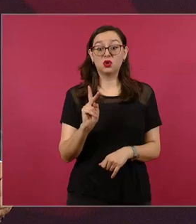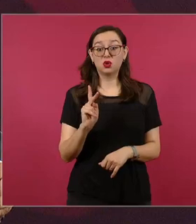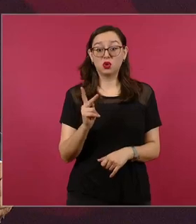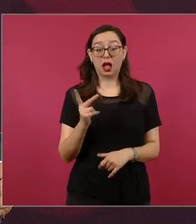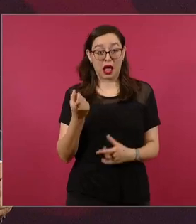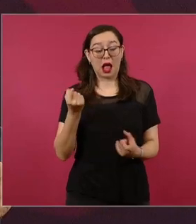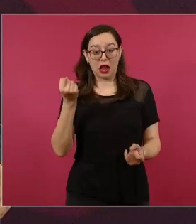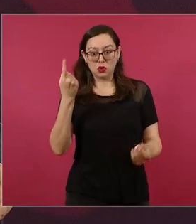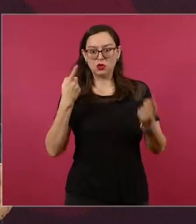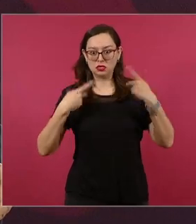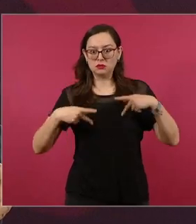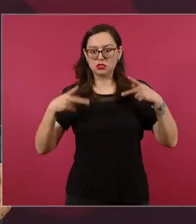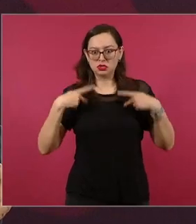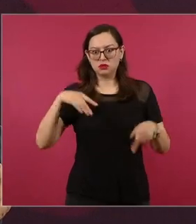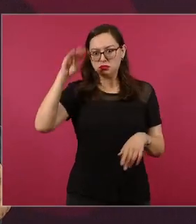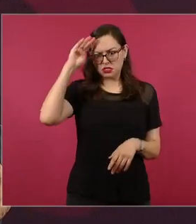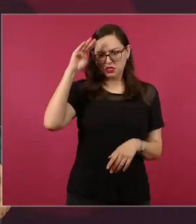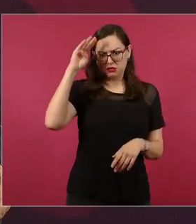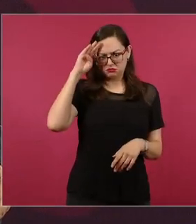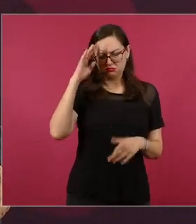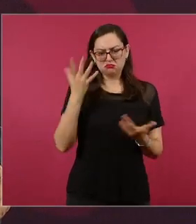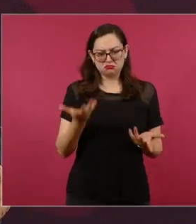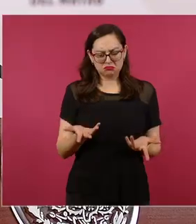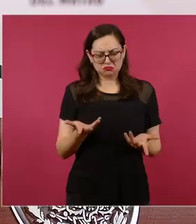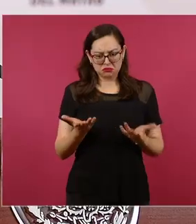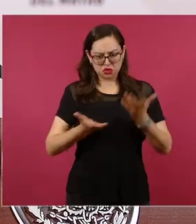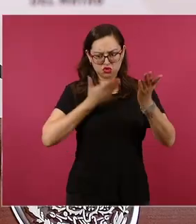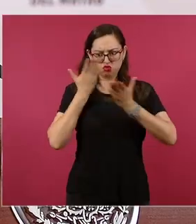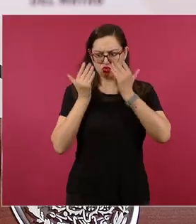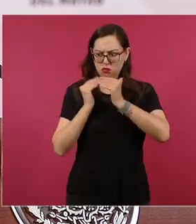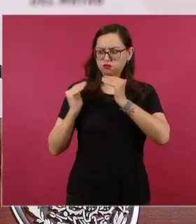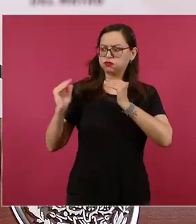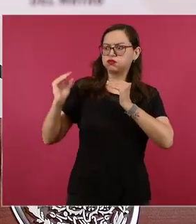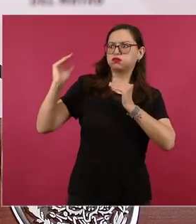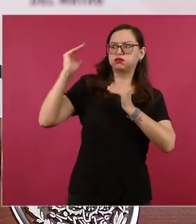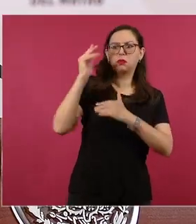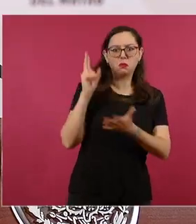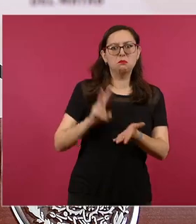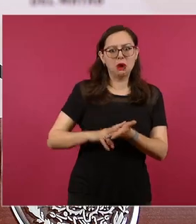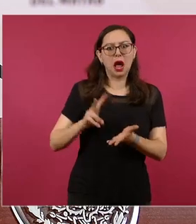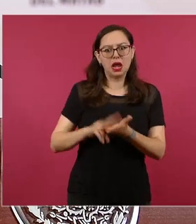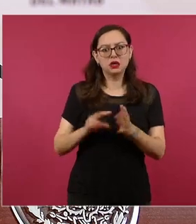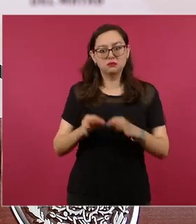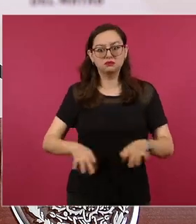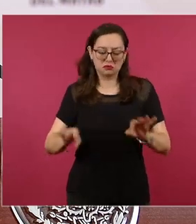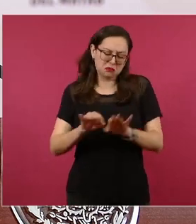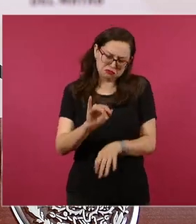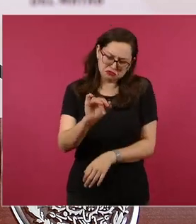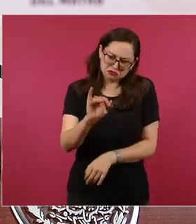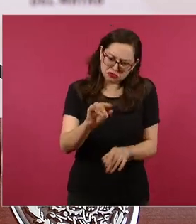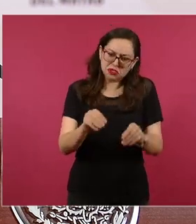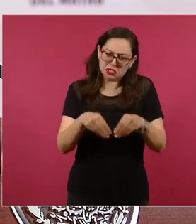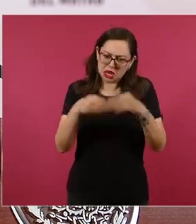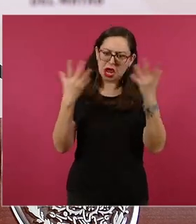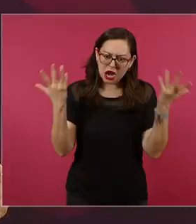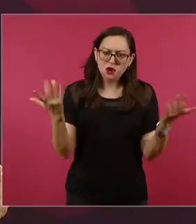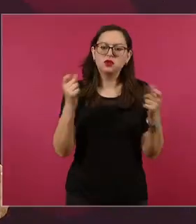esto importante. Y yo también pienso que es muy importante, sobre todo cuando se